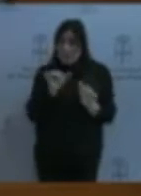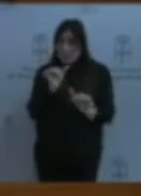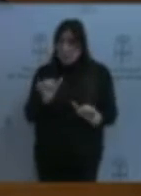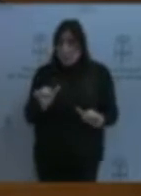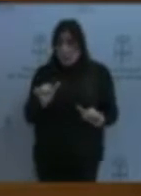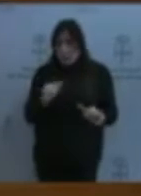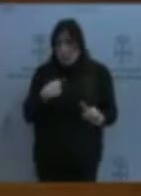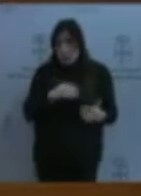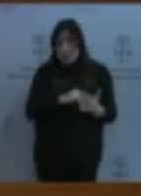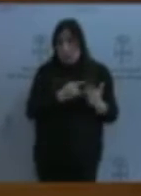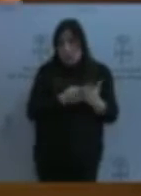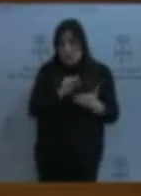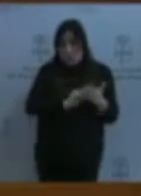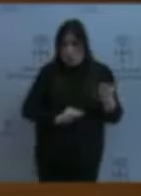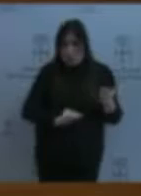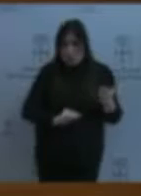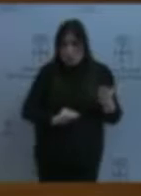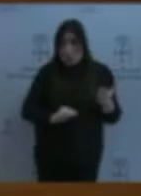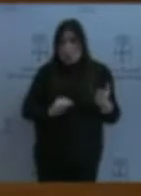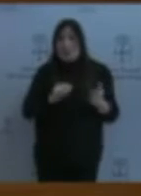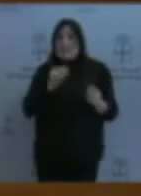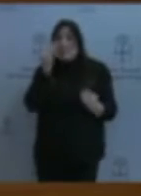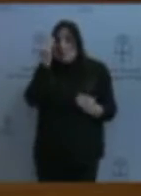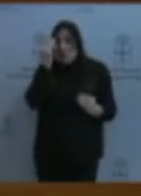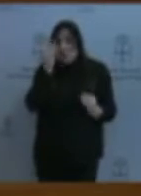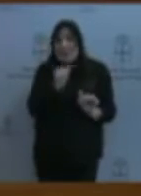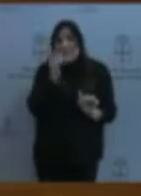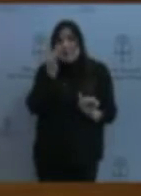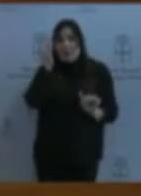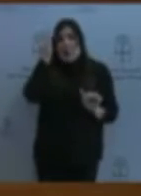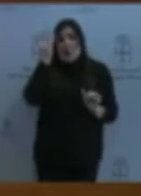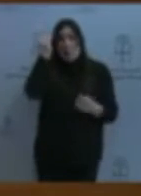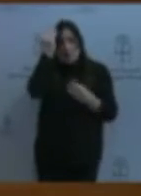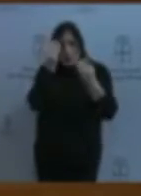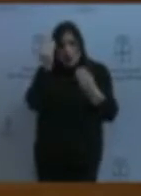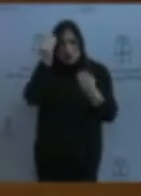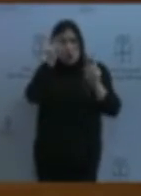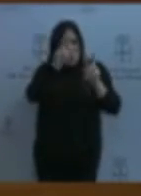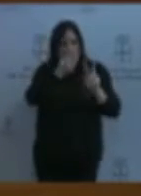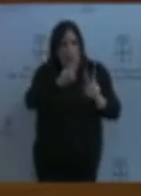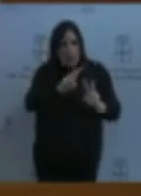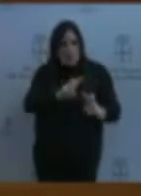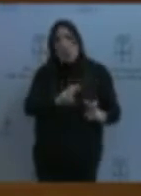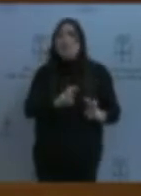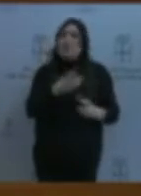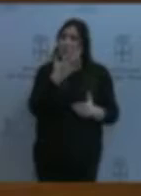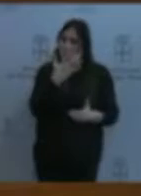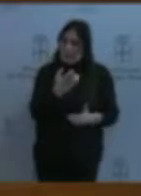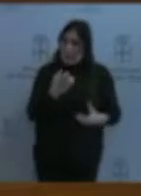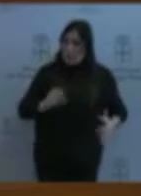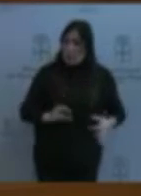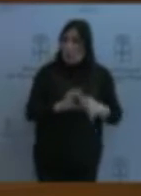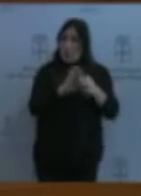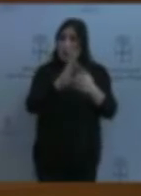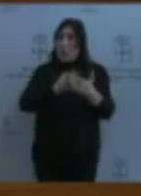caso espero que la reflexión, el análisis riguroso que acompañará la redacción del proyecto impida tener un episodio